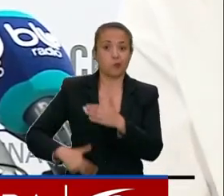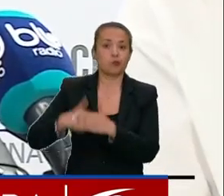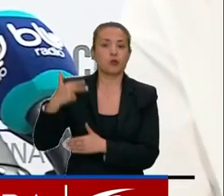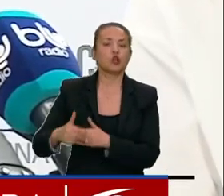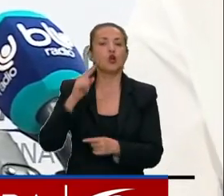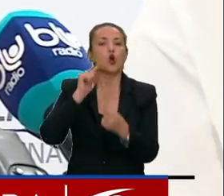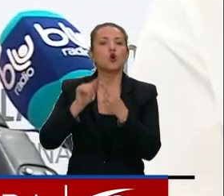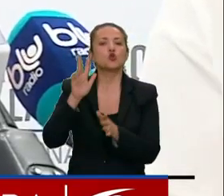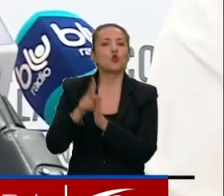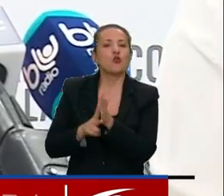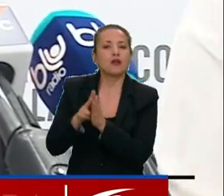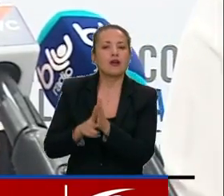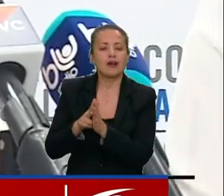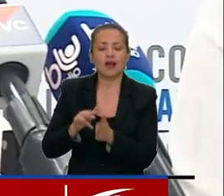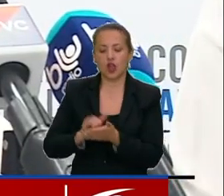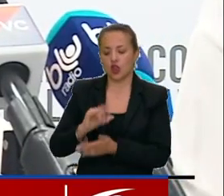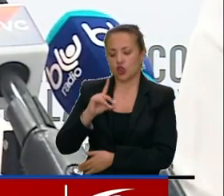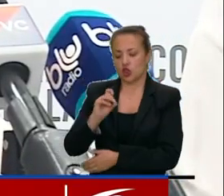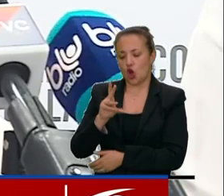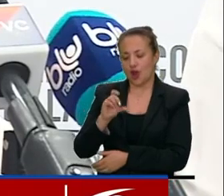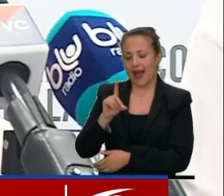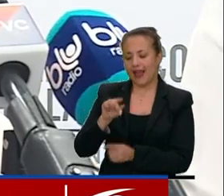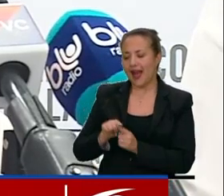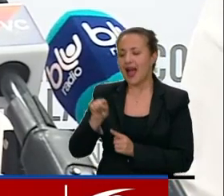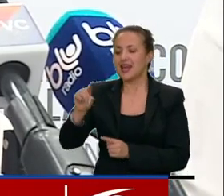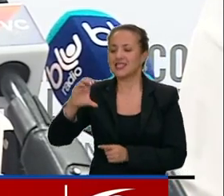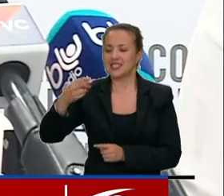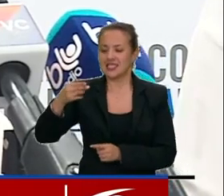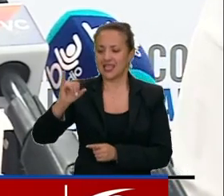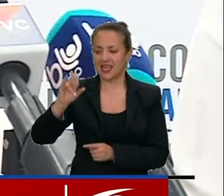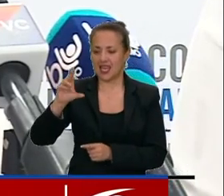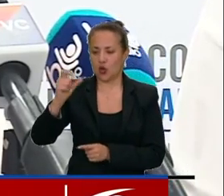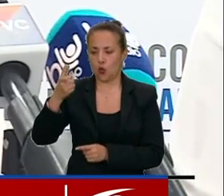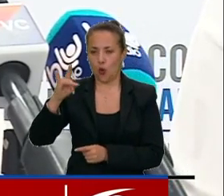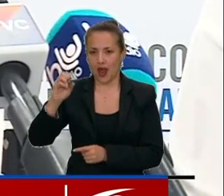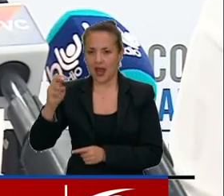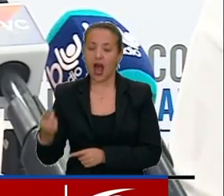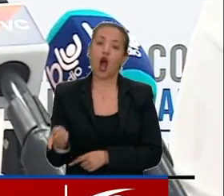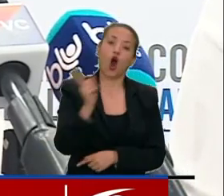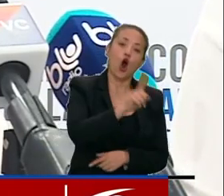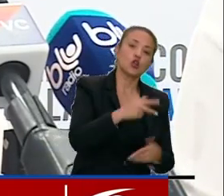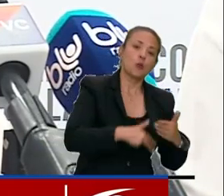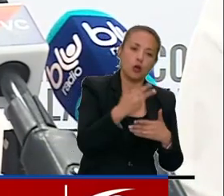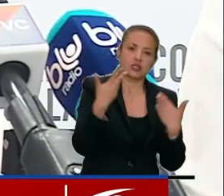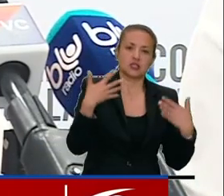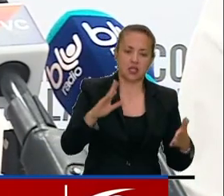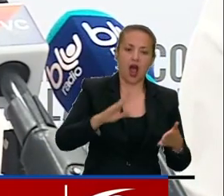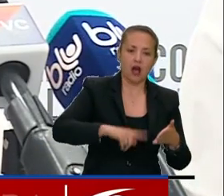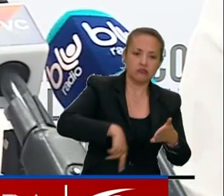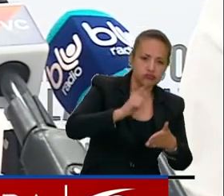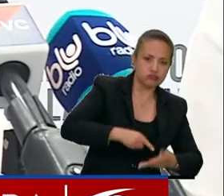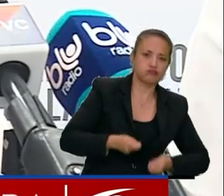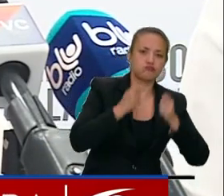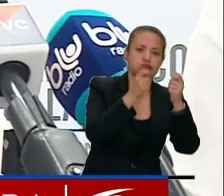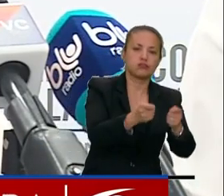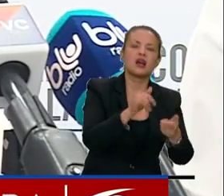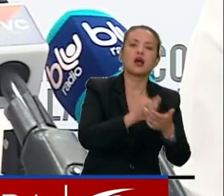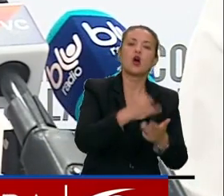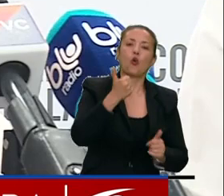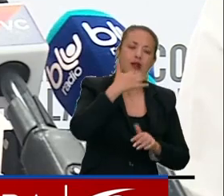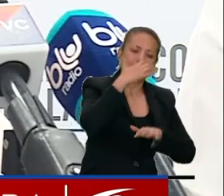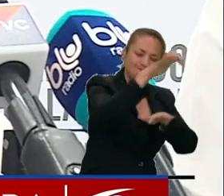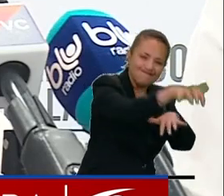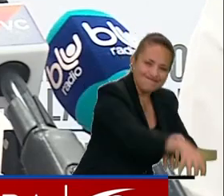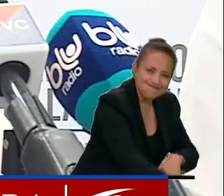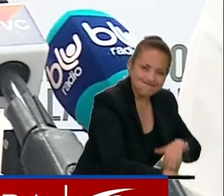férreo, Dorada Chiriguaná. Tenemos también proyectos que ya están en este momento en adjudicación, como el dragado que